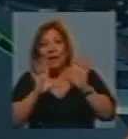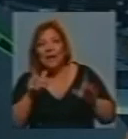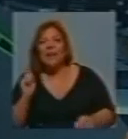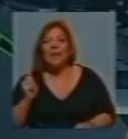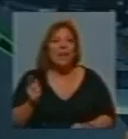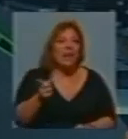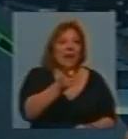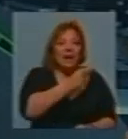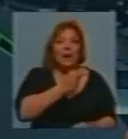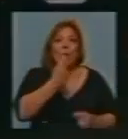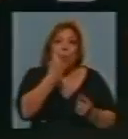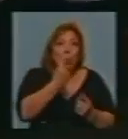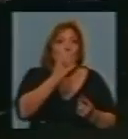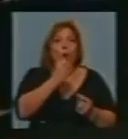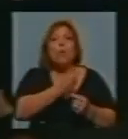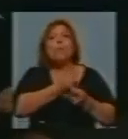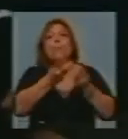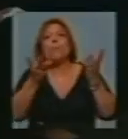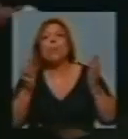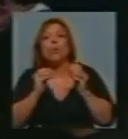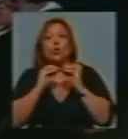los autores.